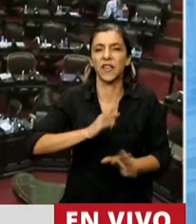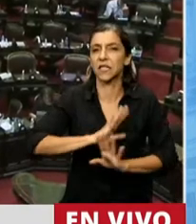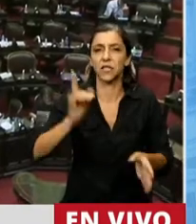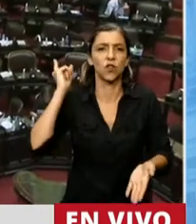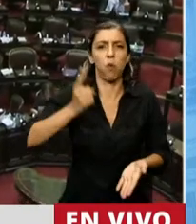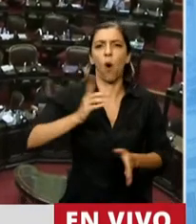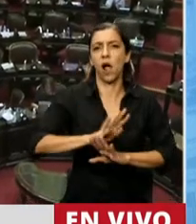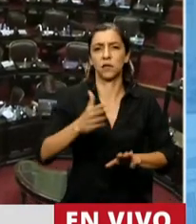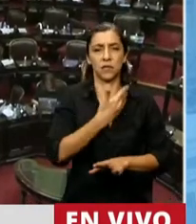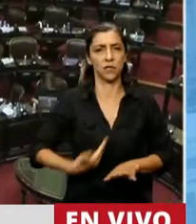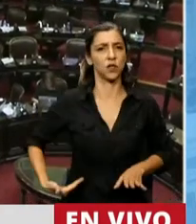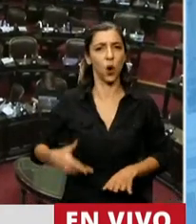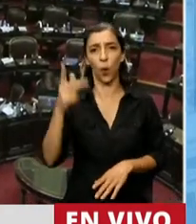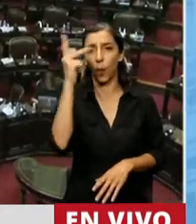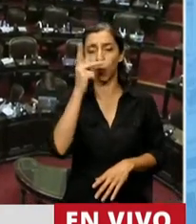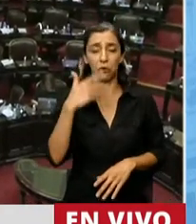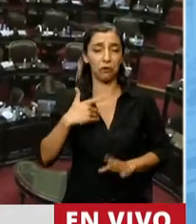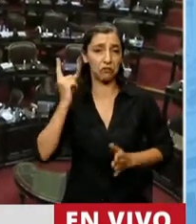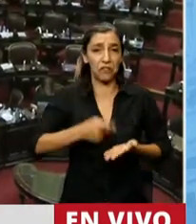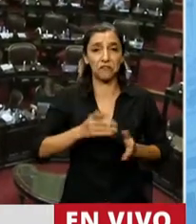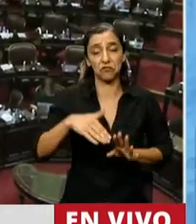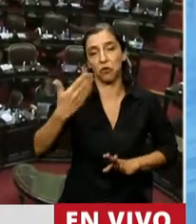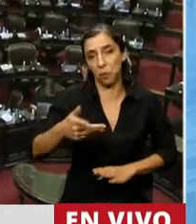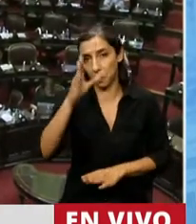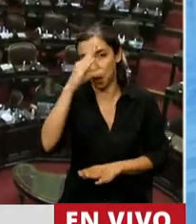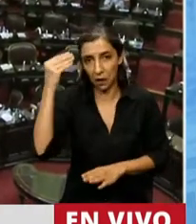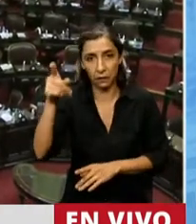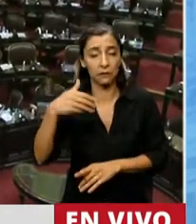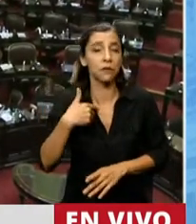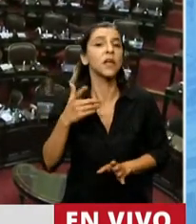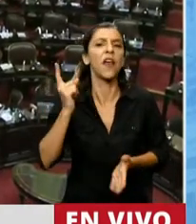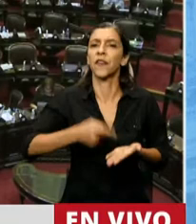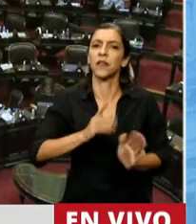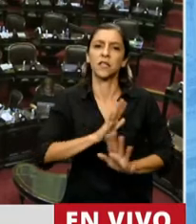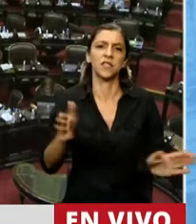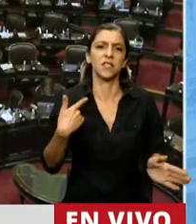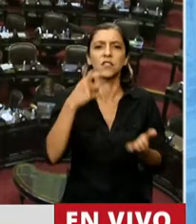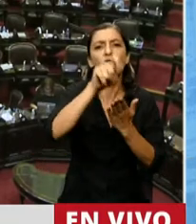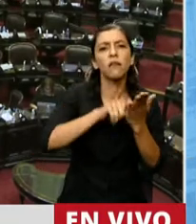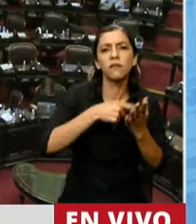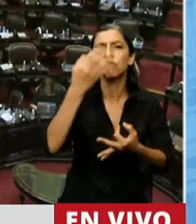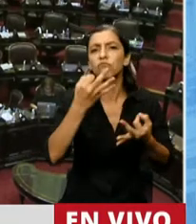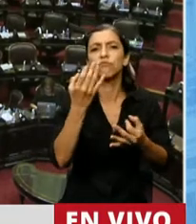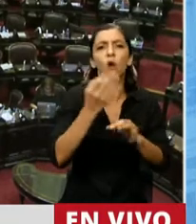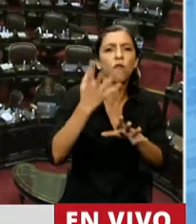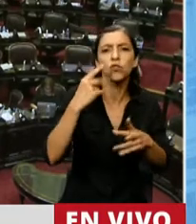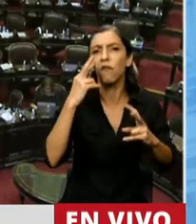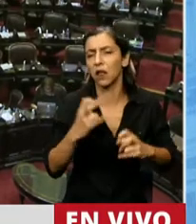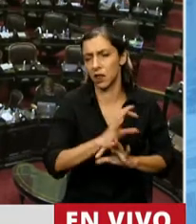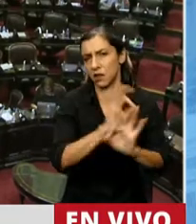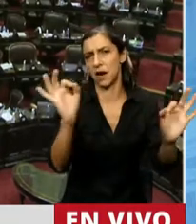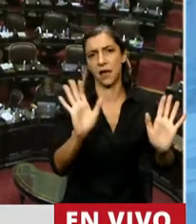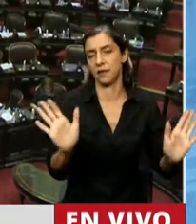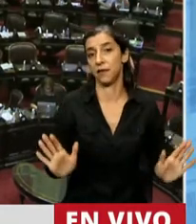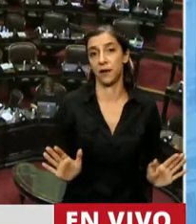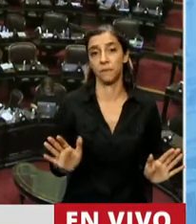del gobierno de néstor kirchner y después de christina de que no haya estadísticas yo ahora pongo el manto de dudas y volvemos a una